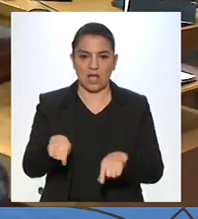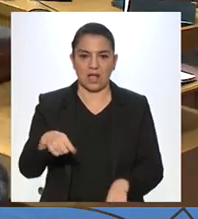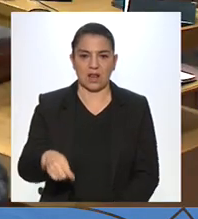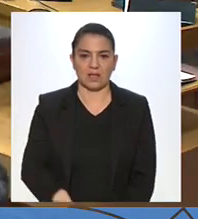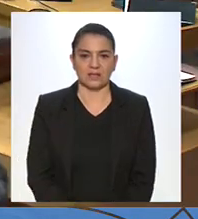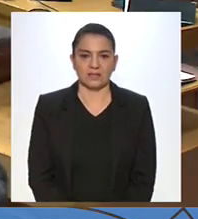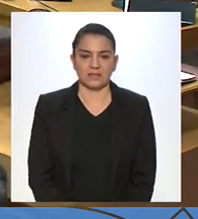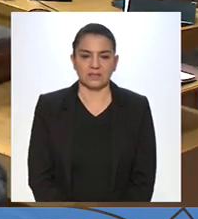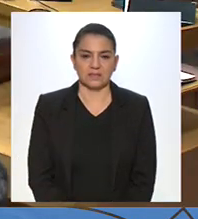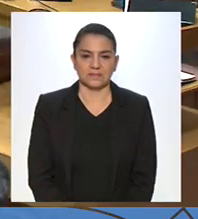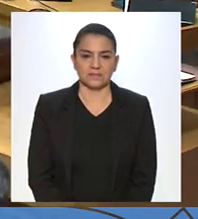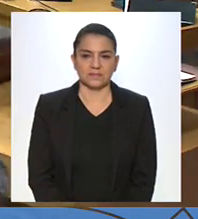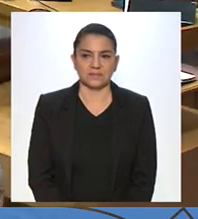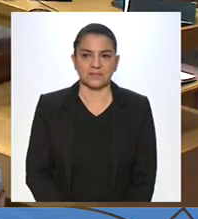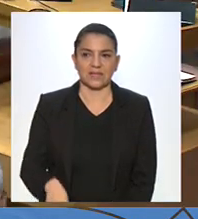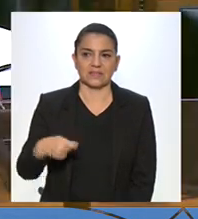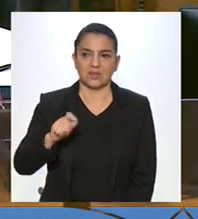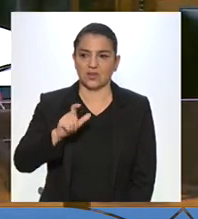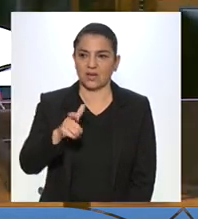Gracias. Senador Galilea.